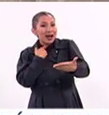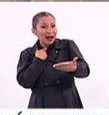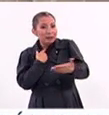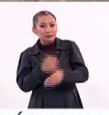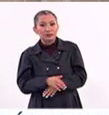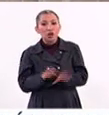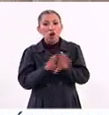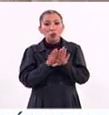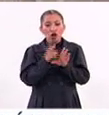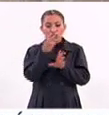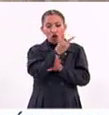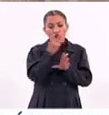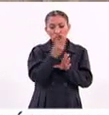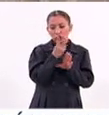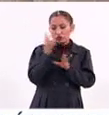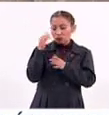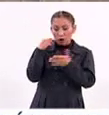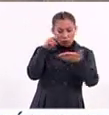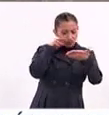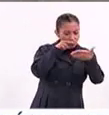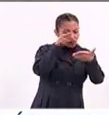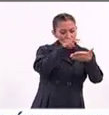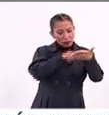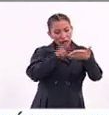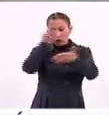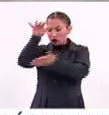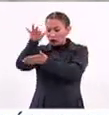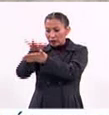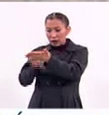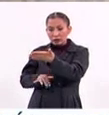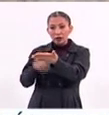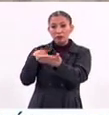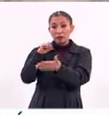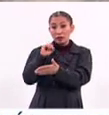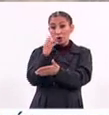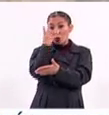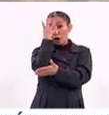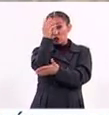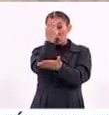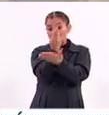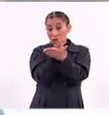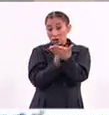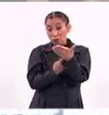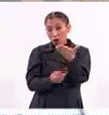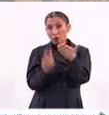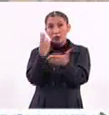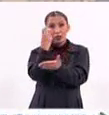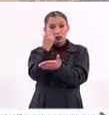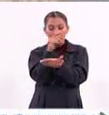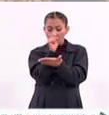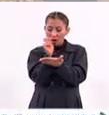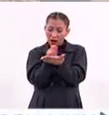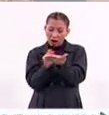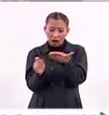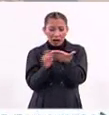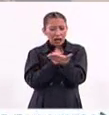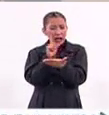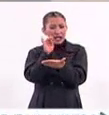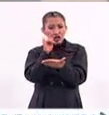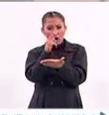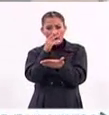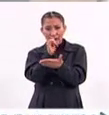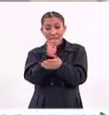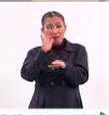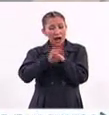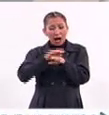¿no? Son como dos discursos, uno visual y otro textual. Fueron 24 grabados, o 25 con una litografía que hice,